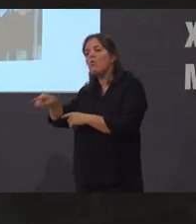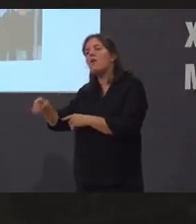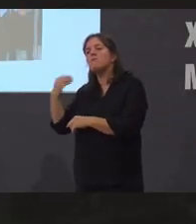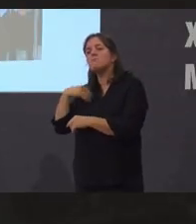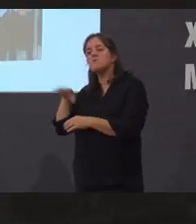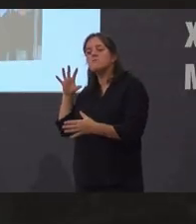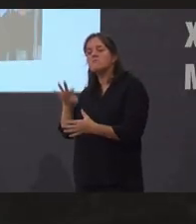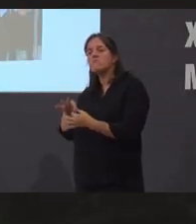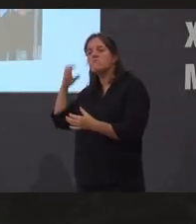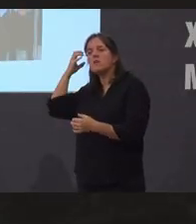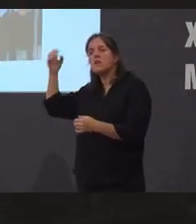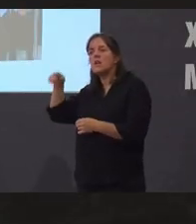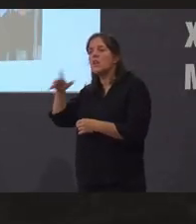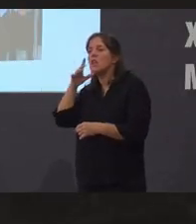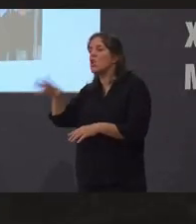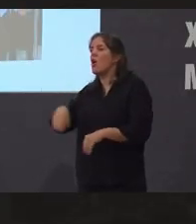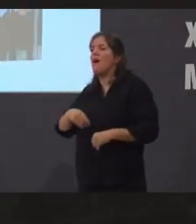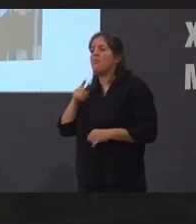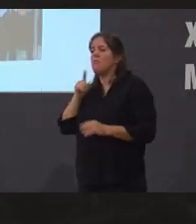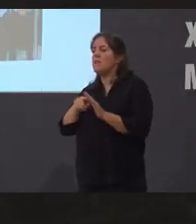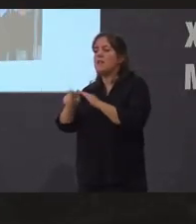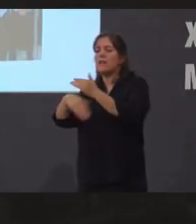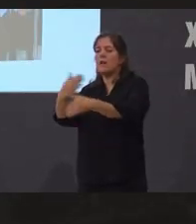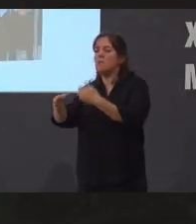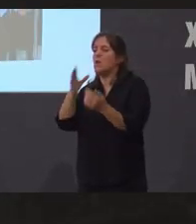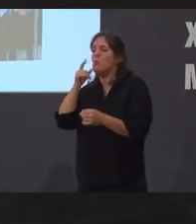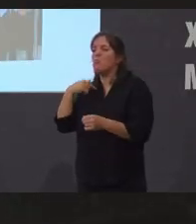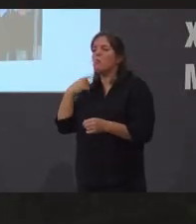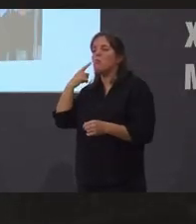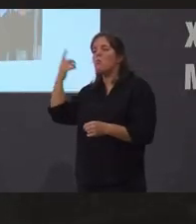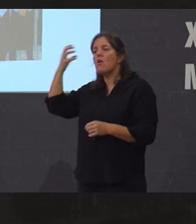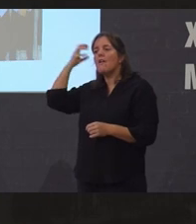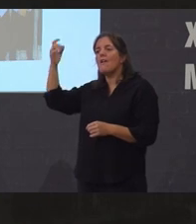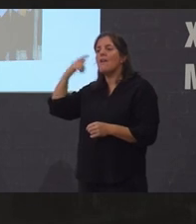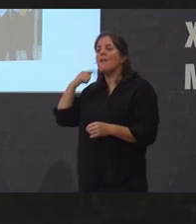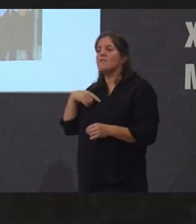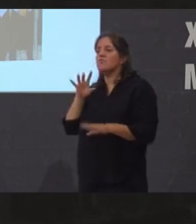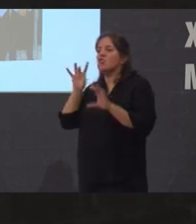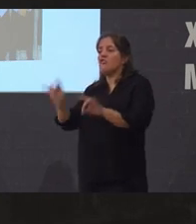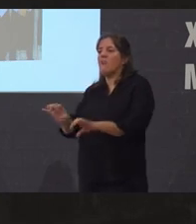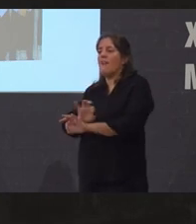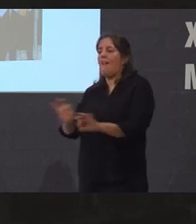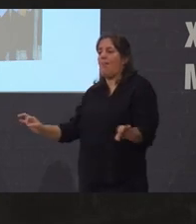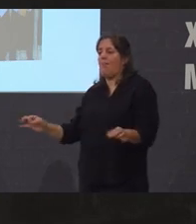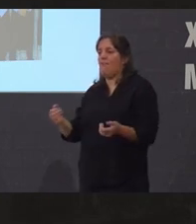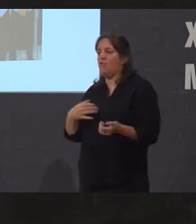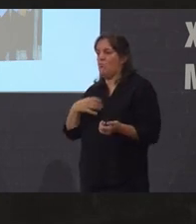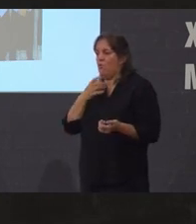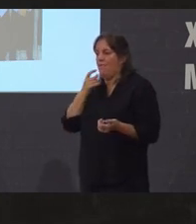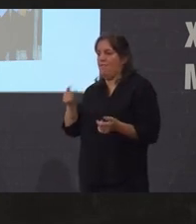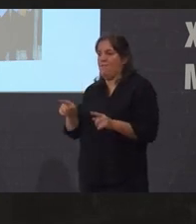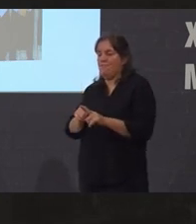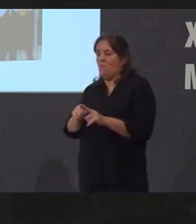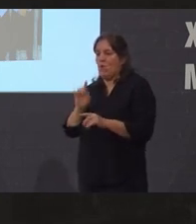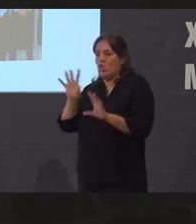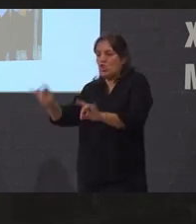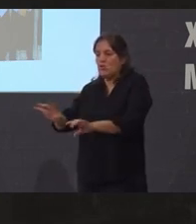rei, non se admite a trámite porque o rei é inviolable. É unha